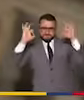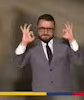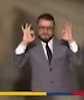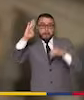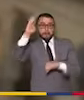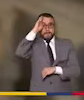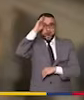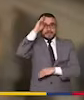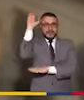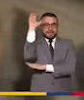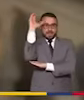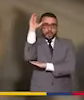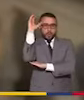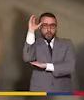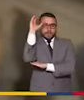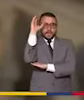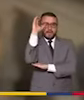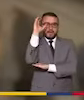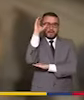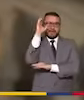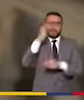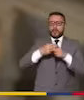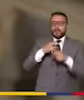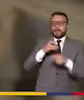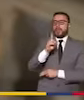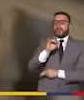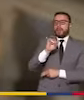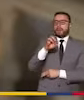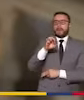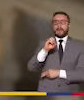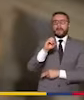Colombia. Se llama DIPOL.